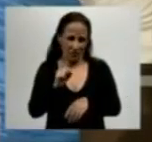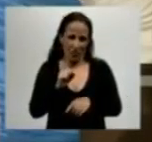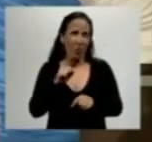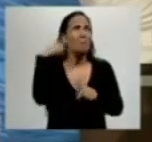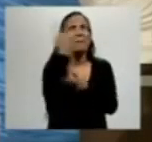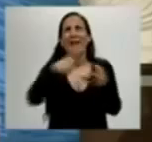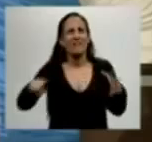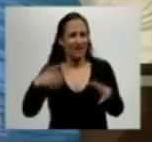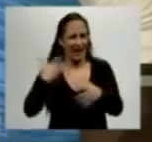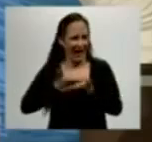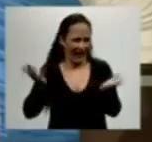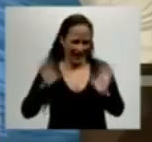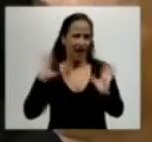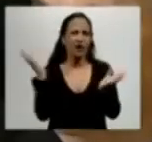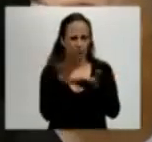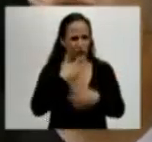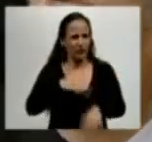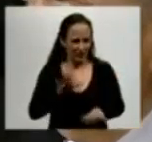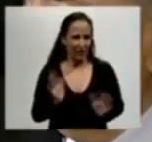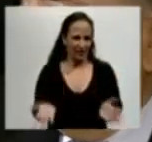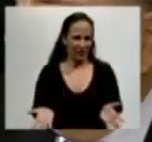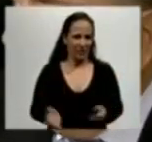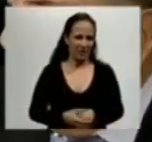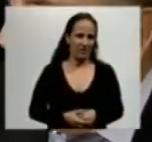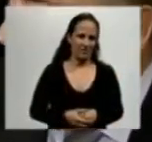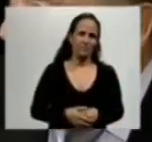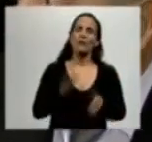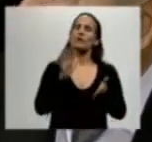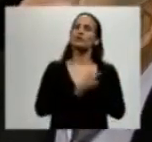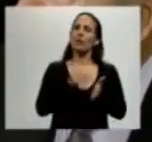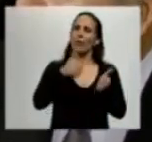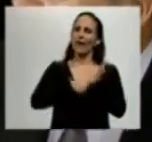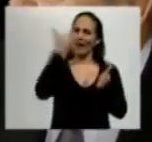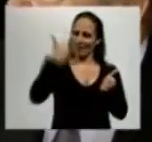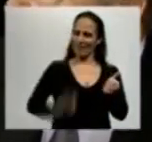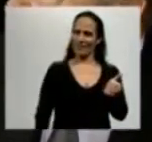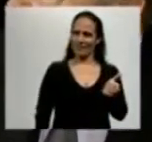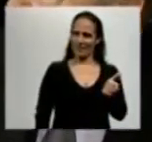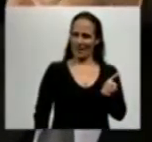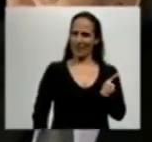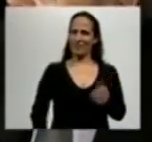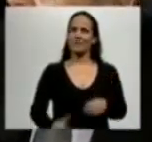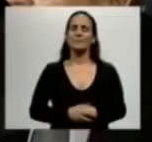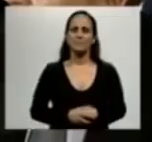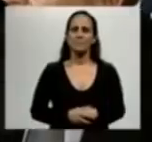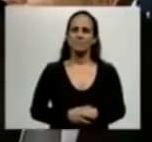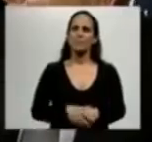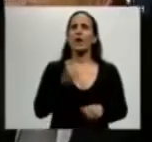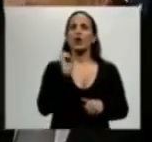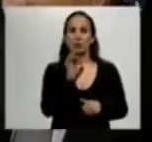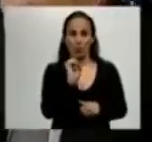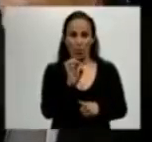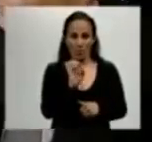hablando. Bien, identidad de las personas, también las cuestiones de la identidad de las personas, el